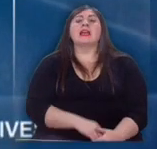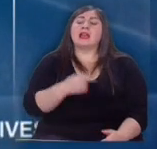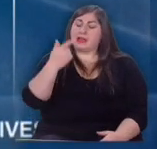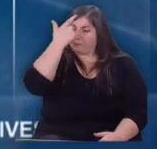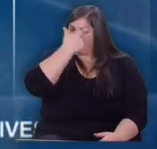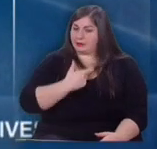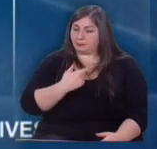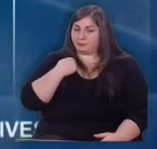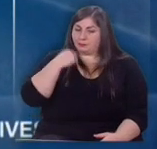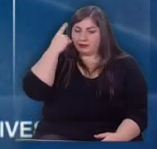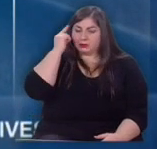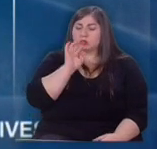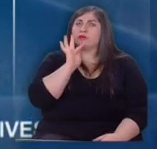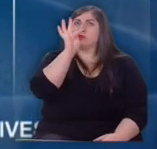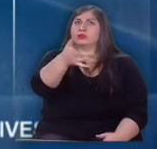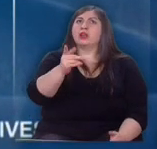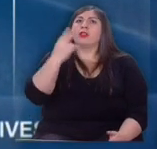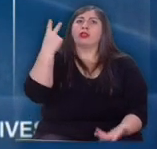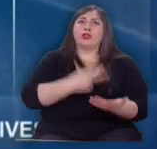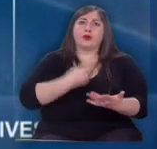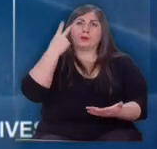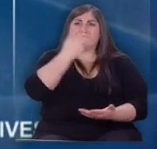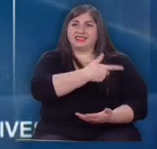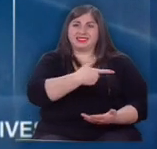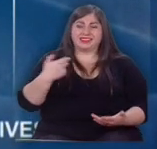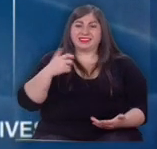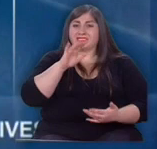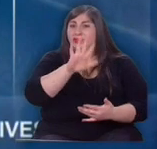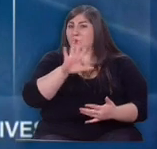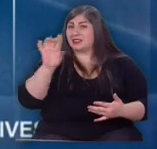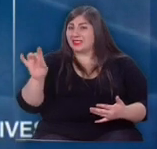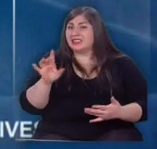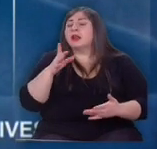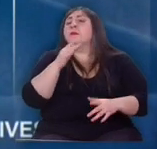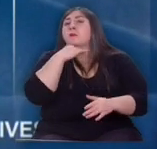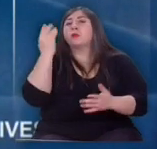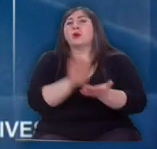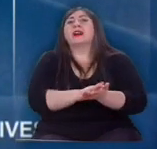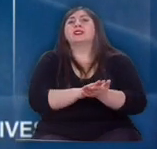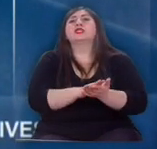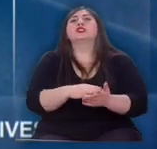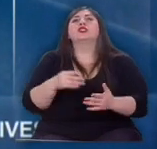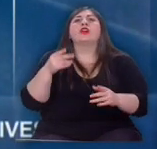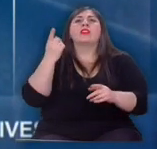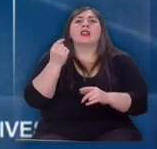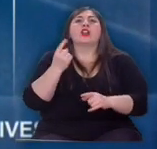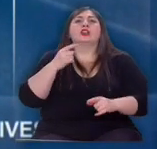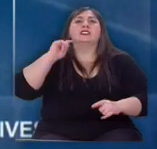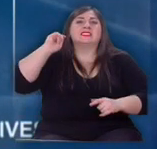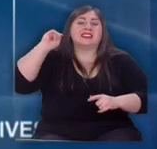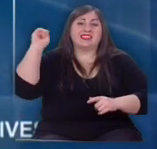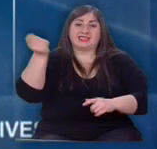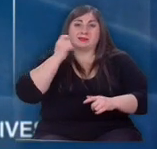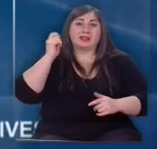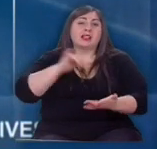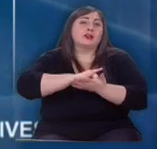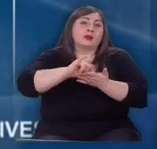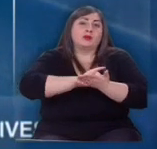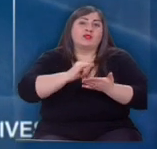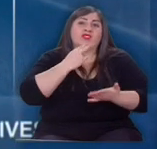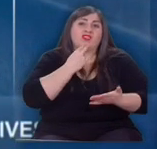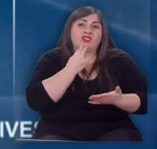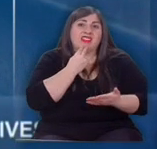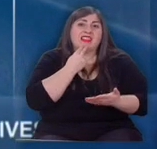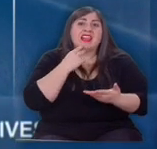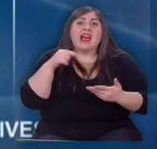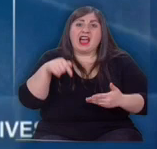En perspectiva, 2.700 muertos dejaron los atentados del 11 de septiembre y ese día cambió a todos los neoyorquinos que lo vivieron. El